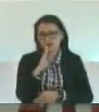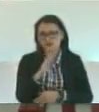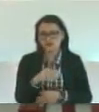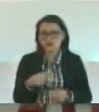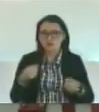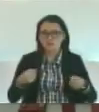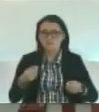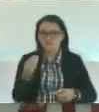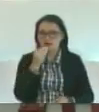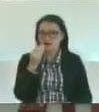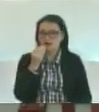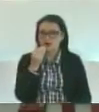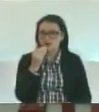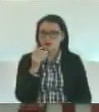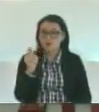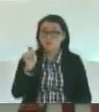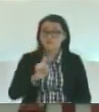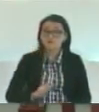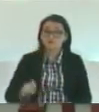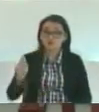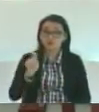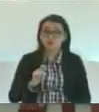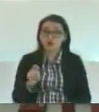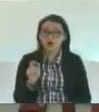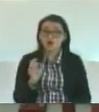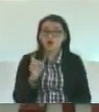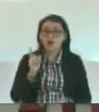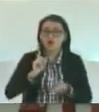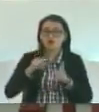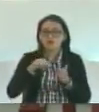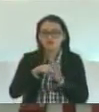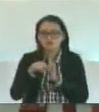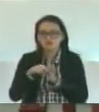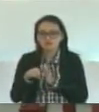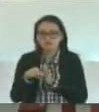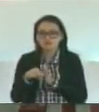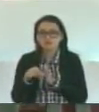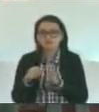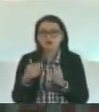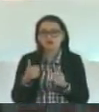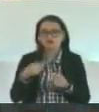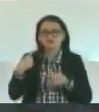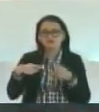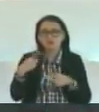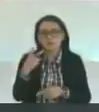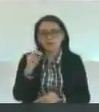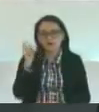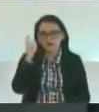mercado, o mensual, o en algunas regiones del país se ha logrado cada 20 días.